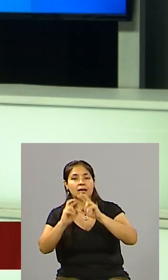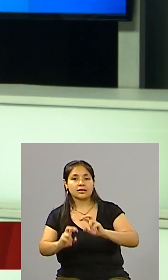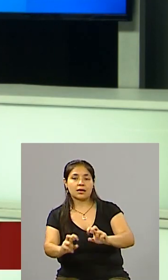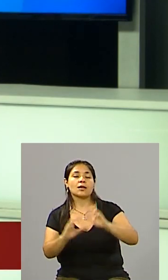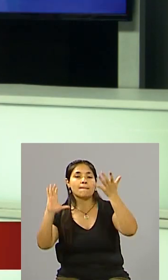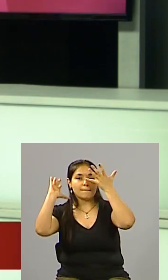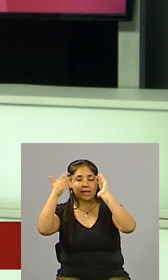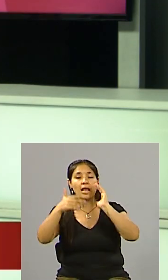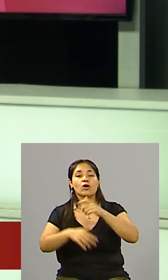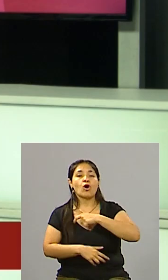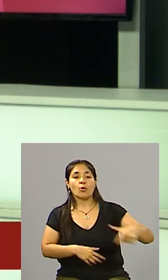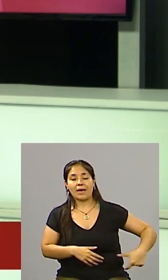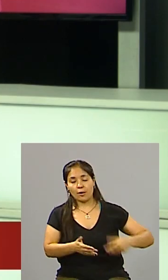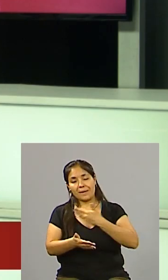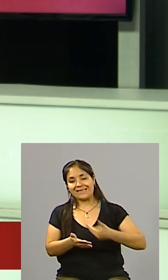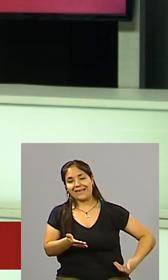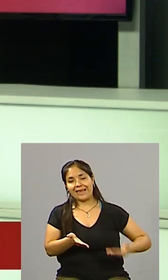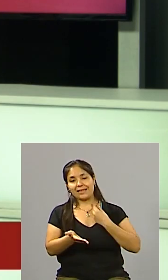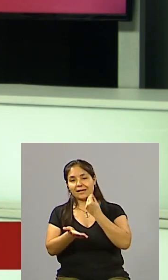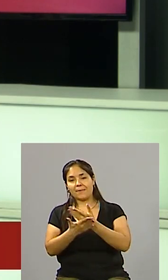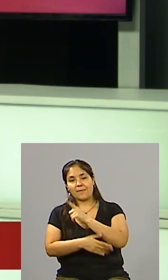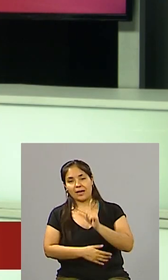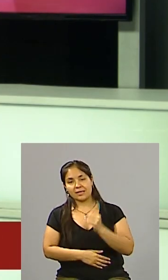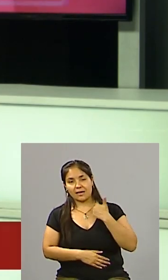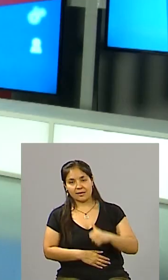de Javier Milei como presidente de nuestro país.